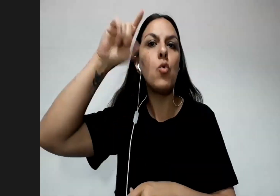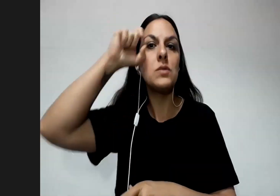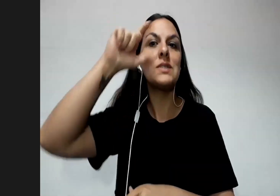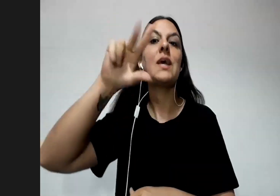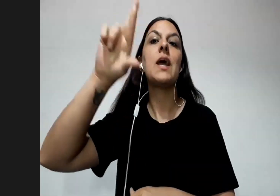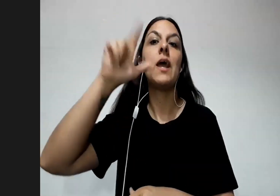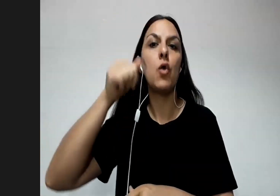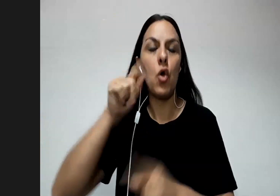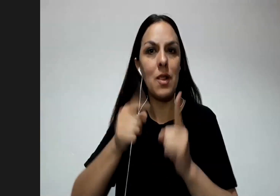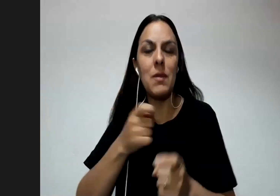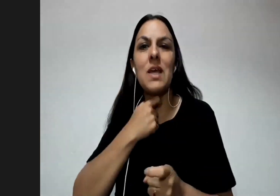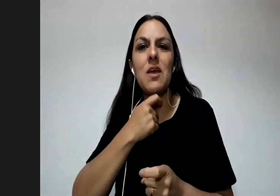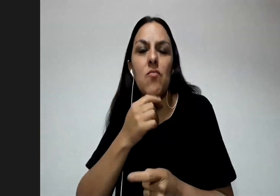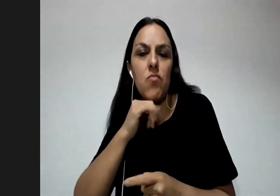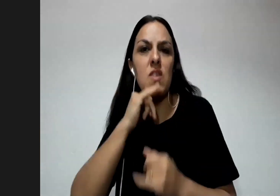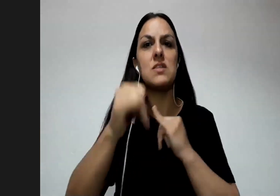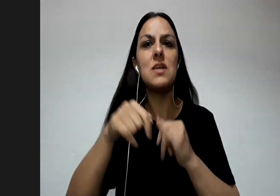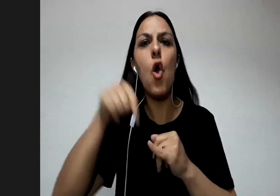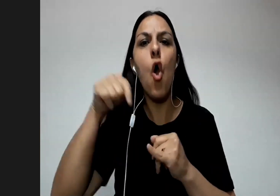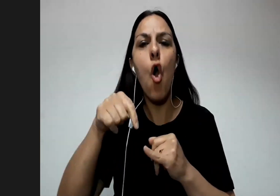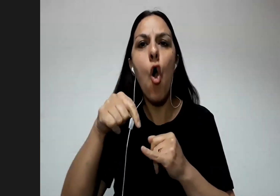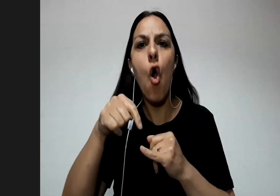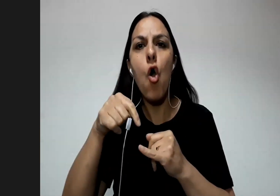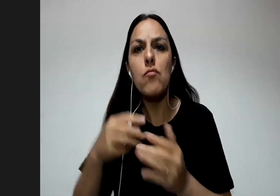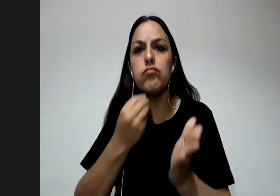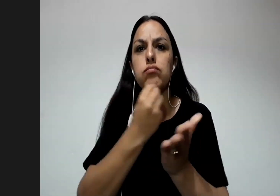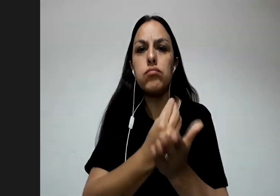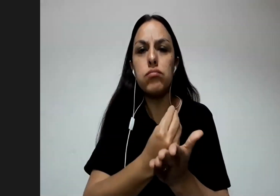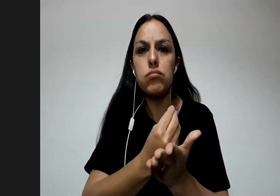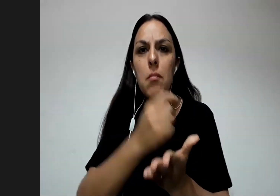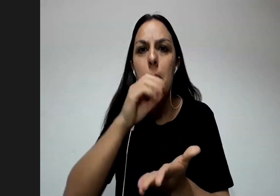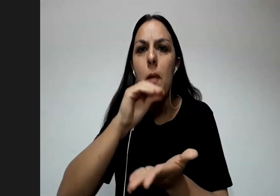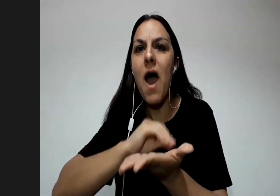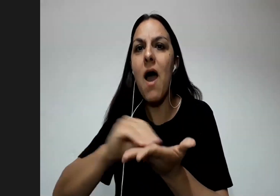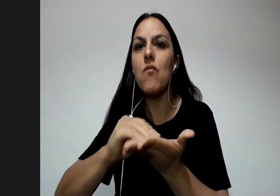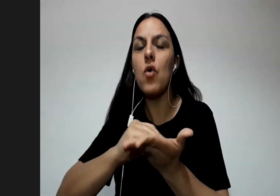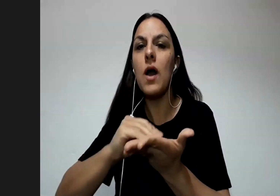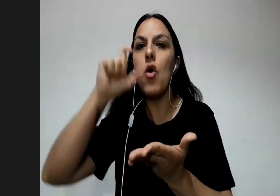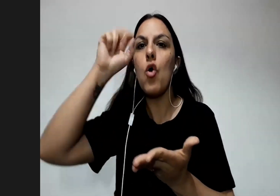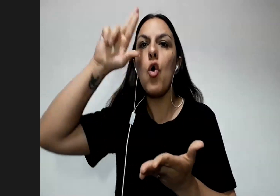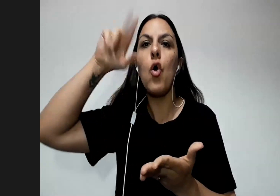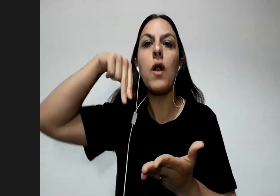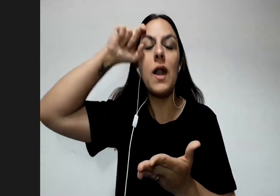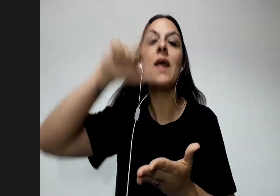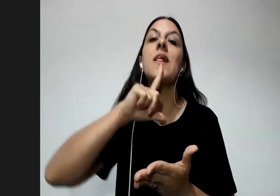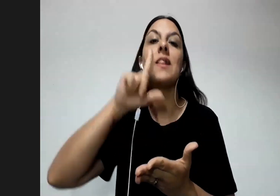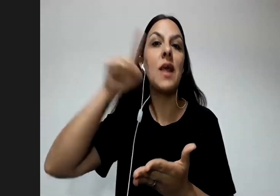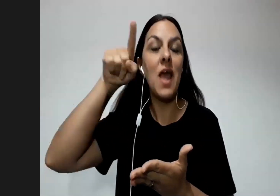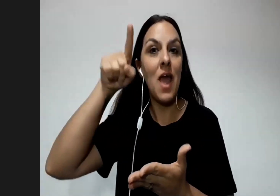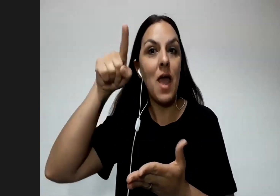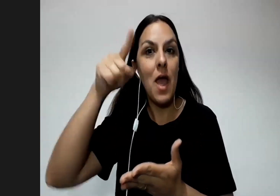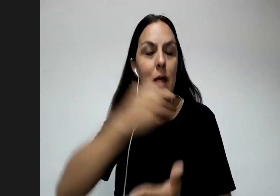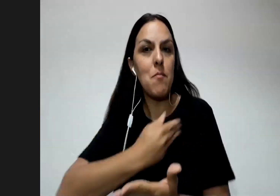es grato para nosotros la presencia del doctor Santiago Cornetti, que es el presidente del Colegio de Abogados San